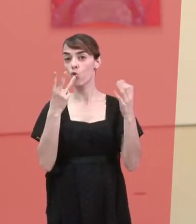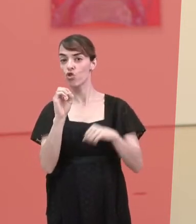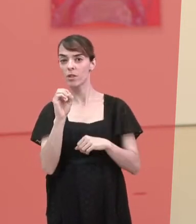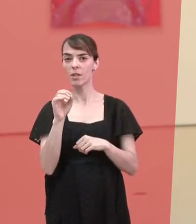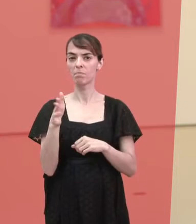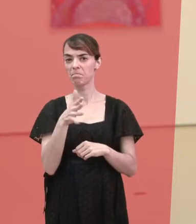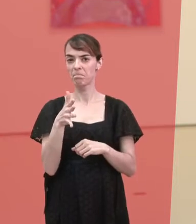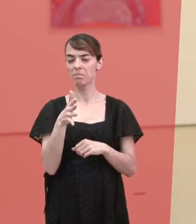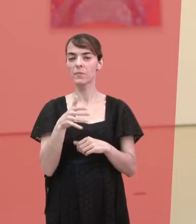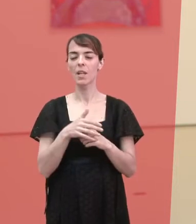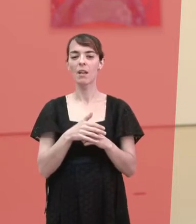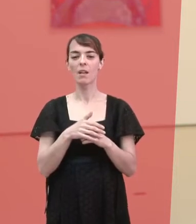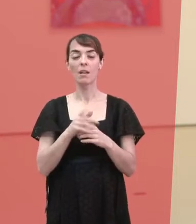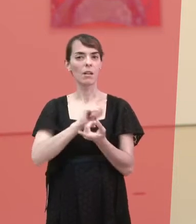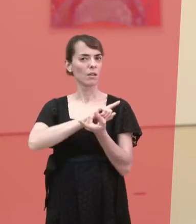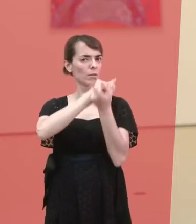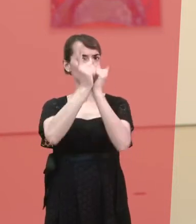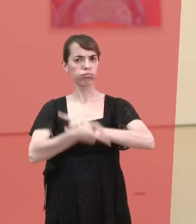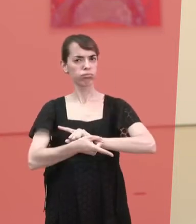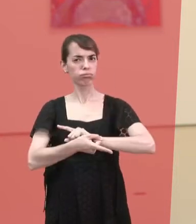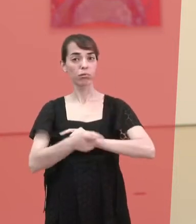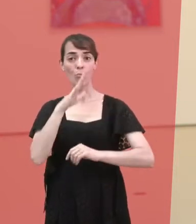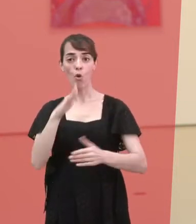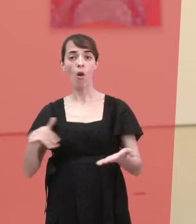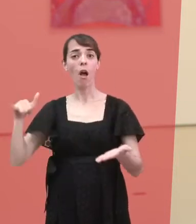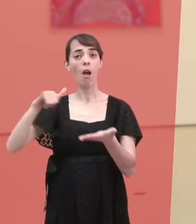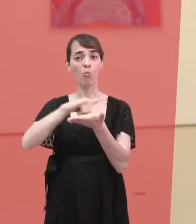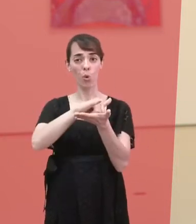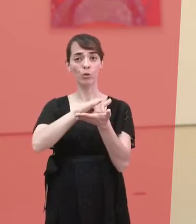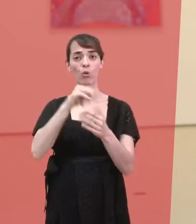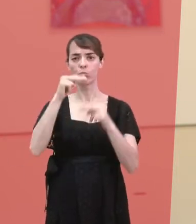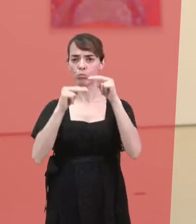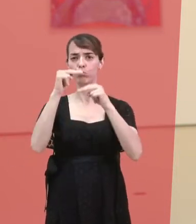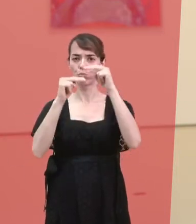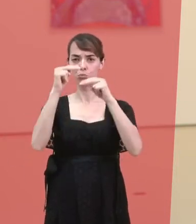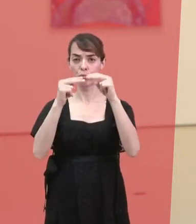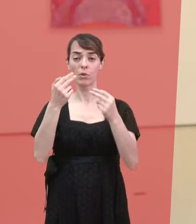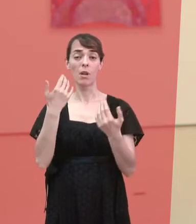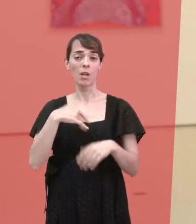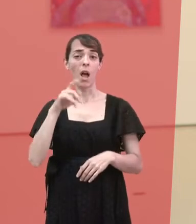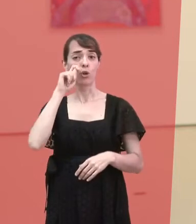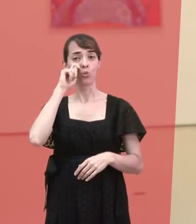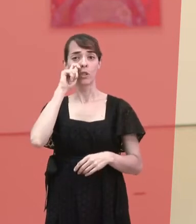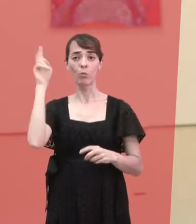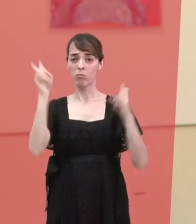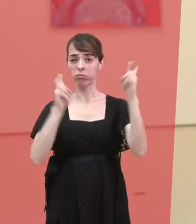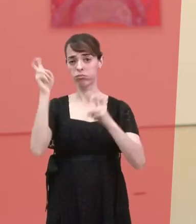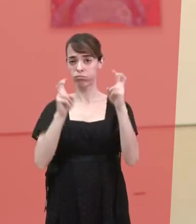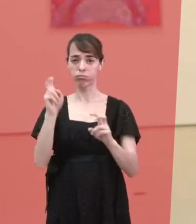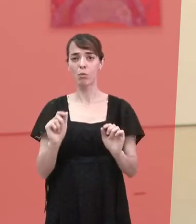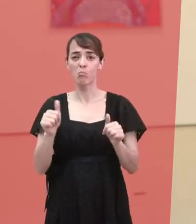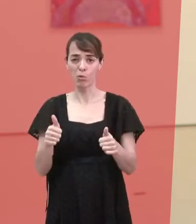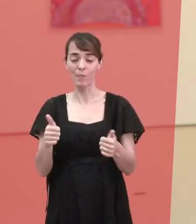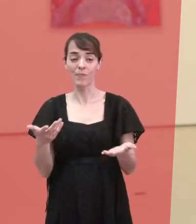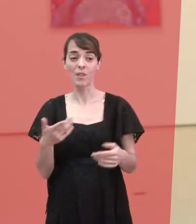alrededor de los 80, hubo una transformación porque se hizo un aeropuerto y ya empezaron a llegar el turismo. Entonces,